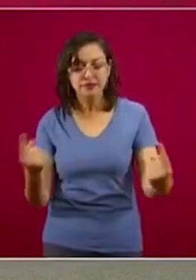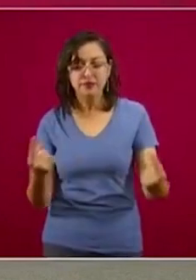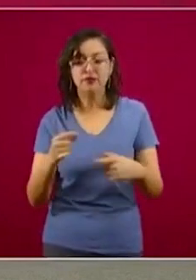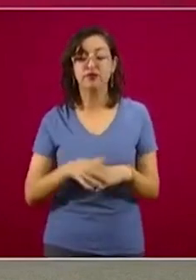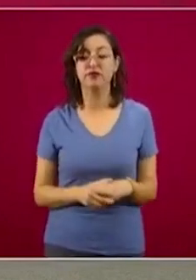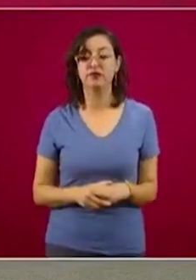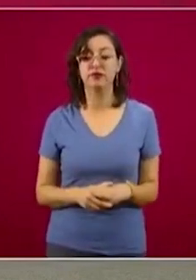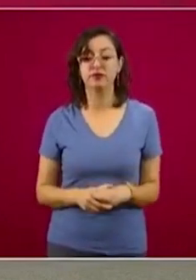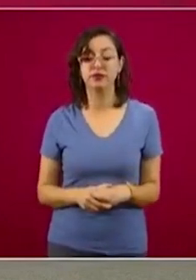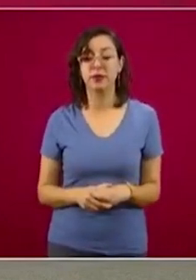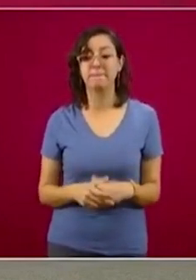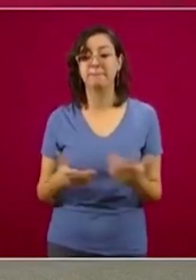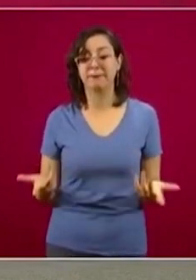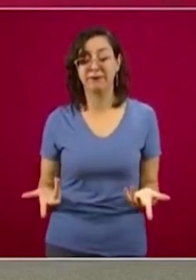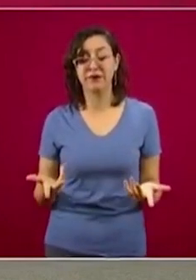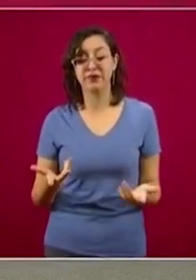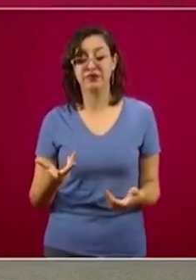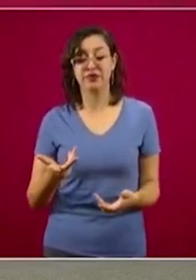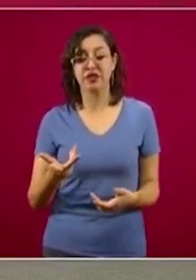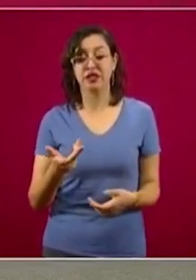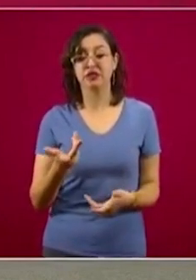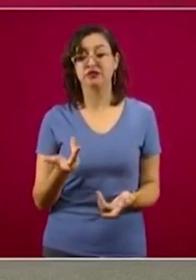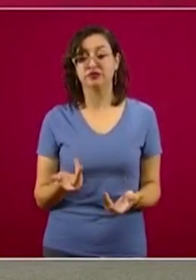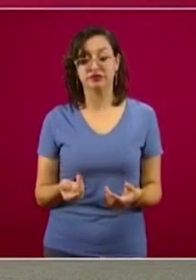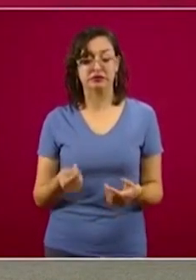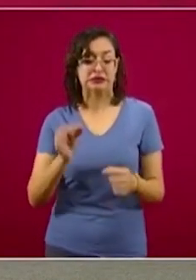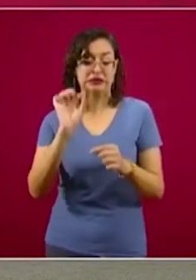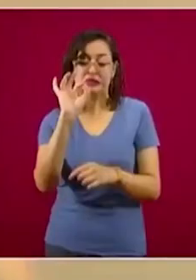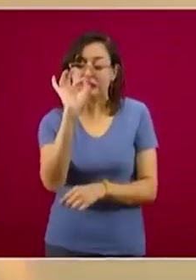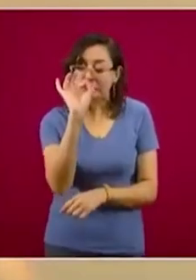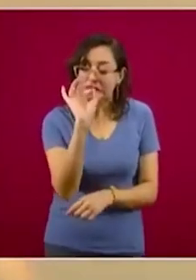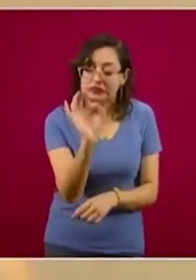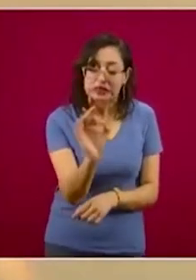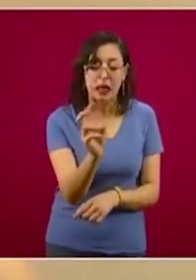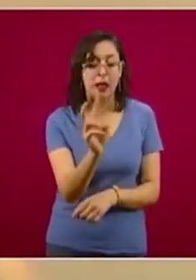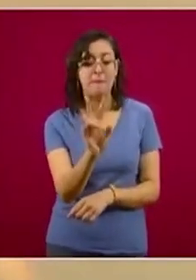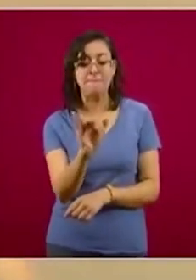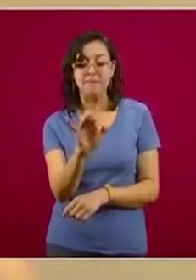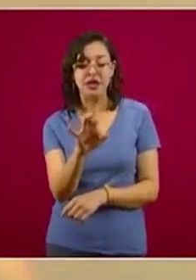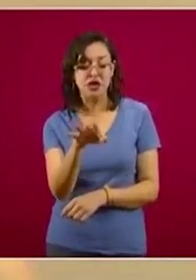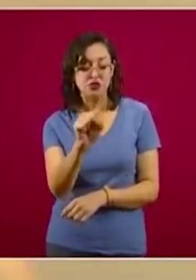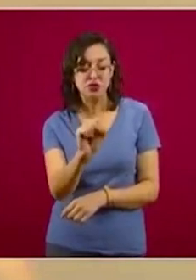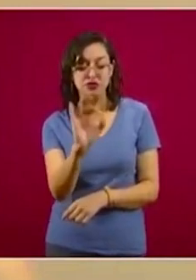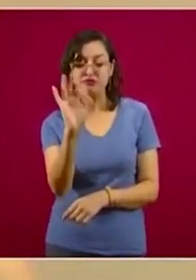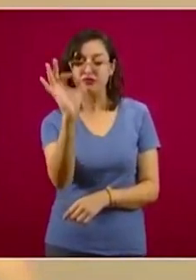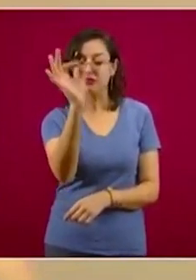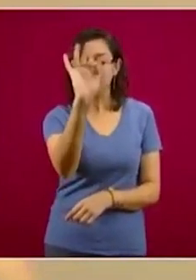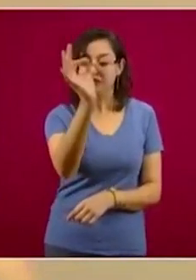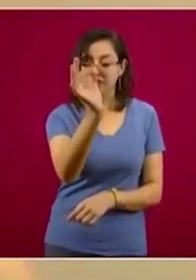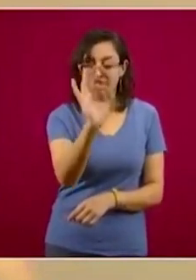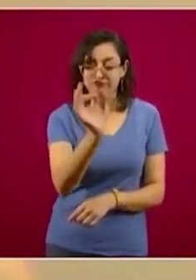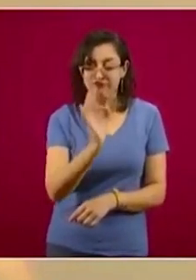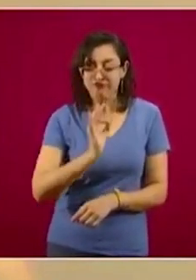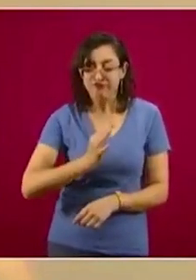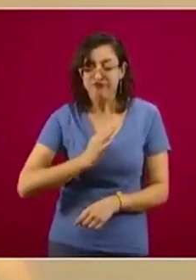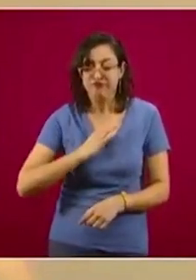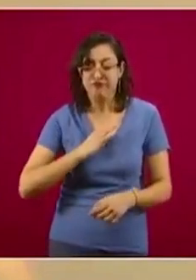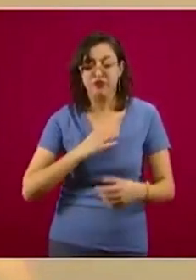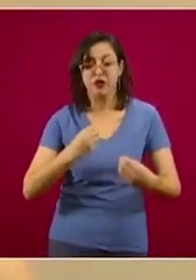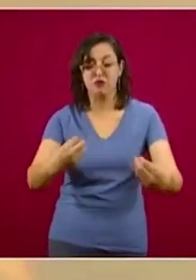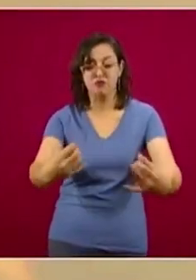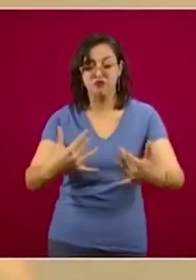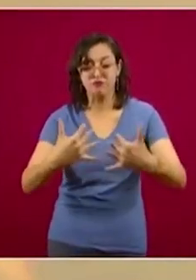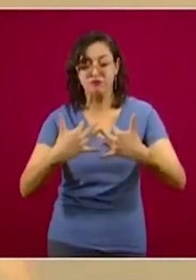que no es ni siquiera un ser viviente es una partícula que infecta y sb llega al cuerpo por millones